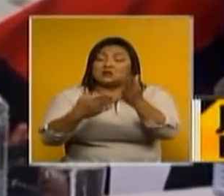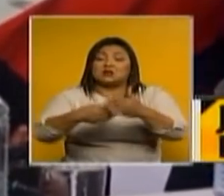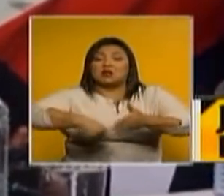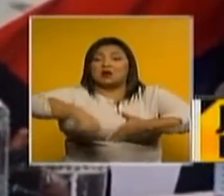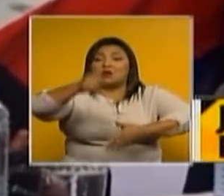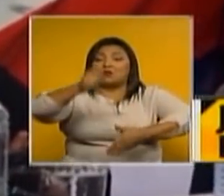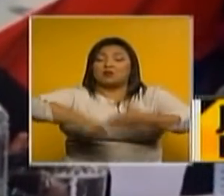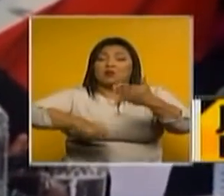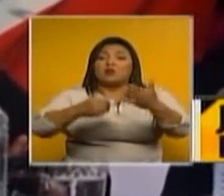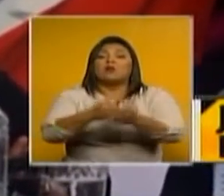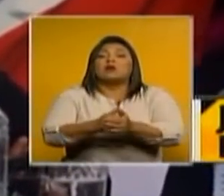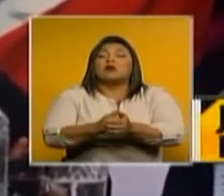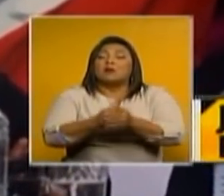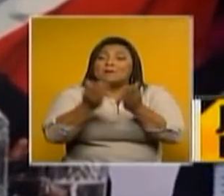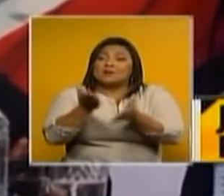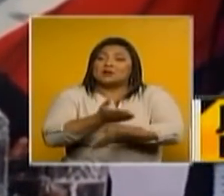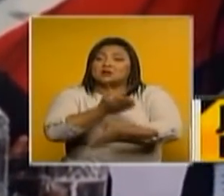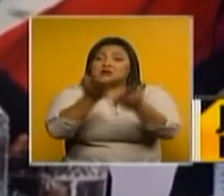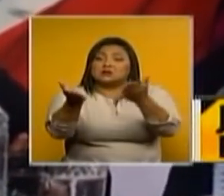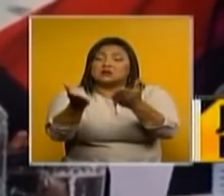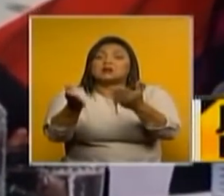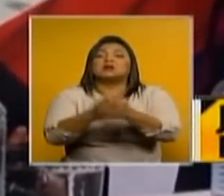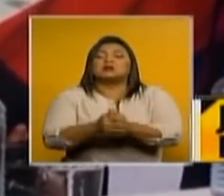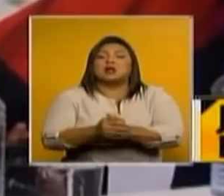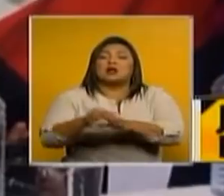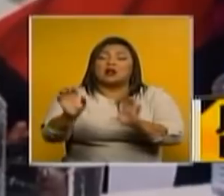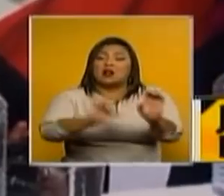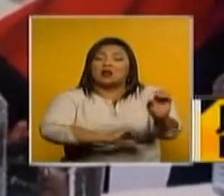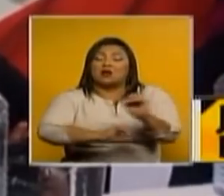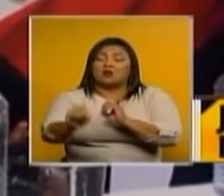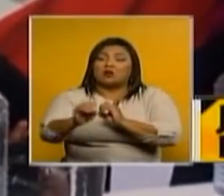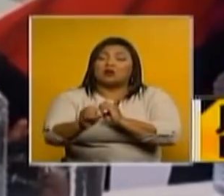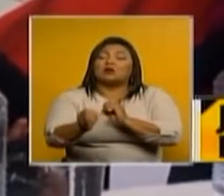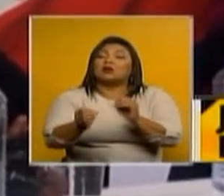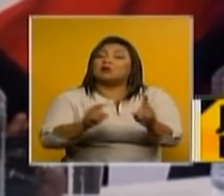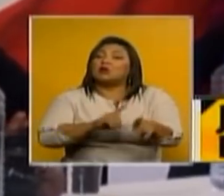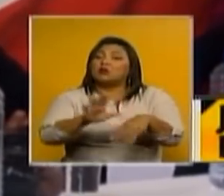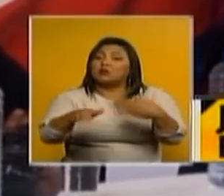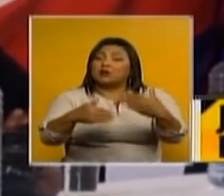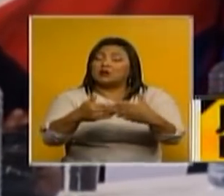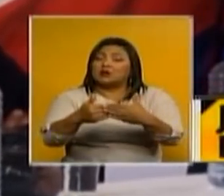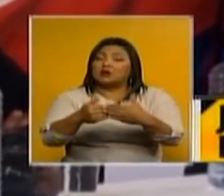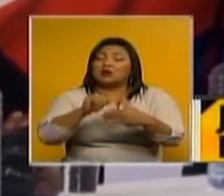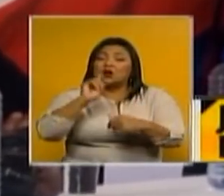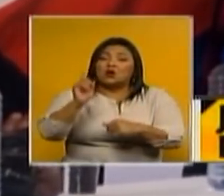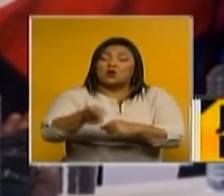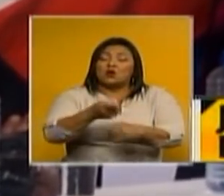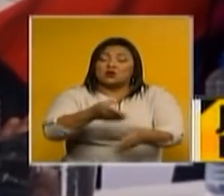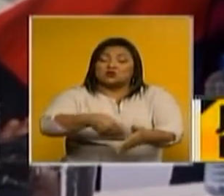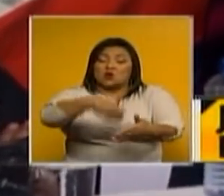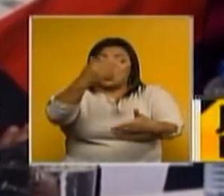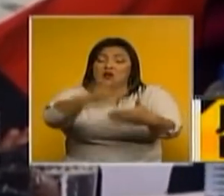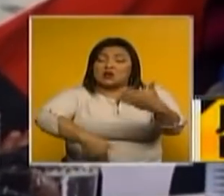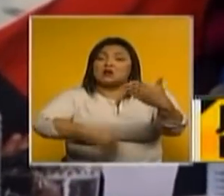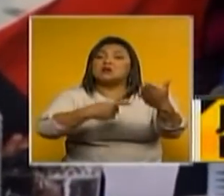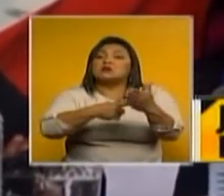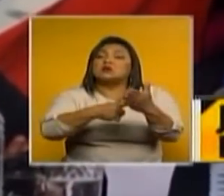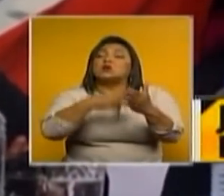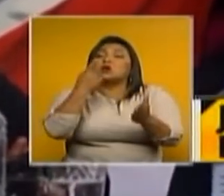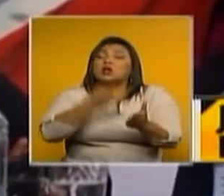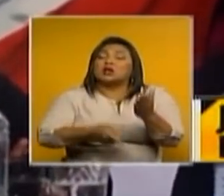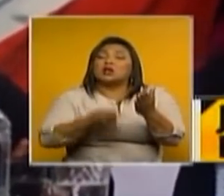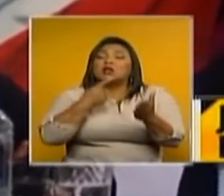aprobado presentar a los organismos competentes una solicitud de que se